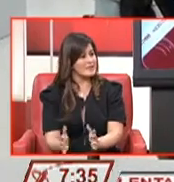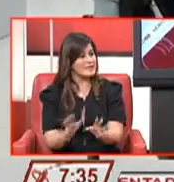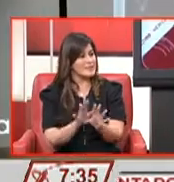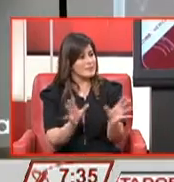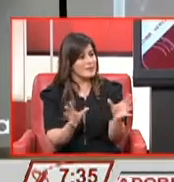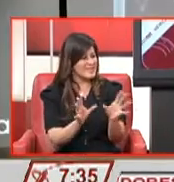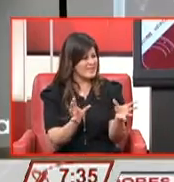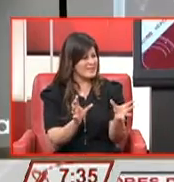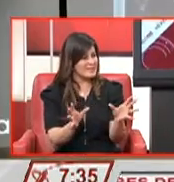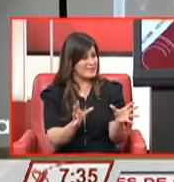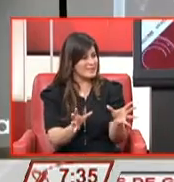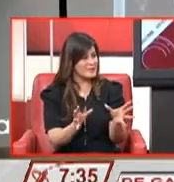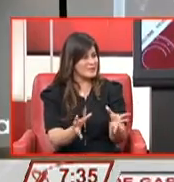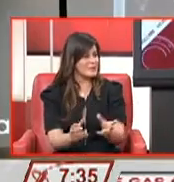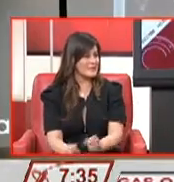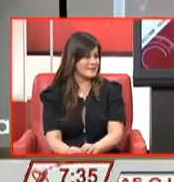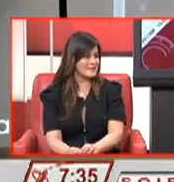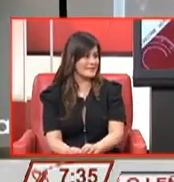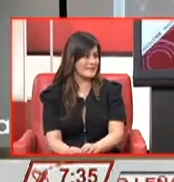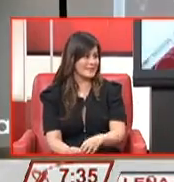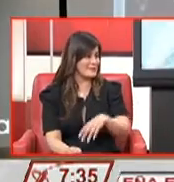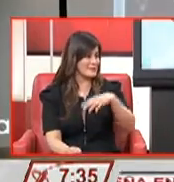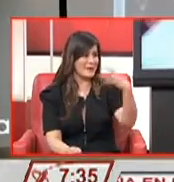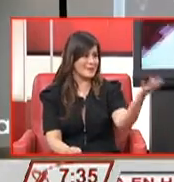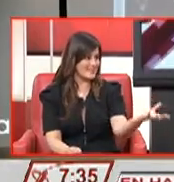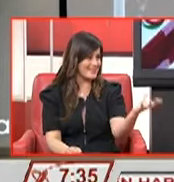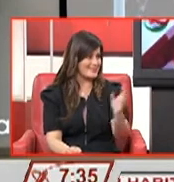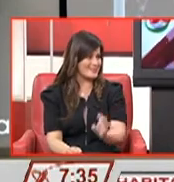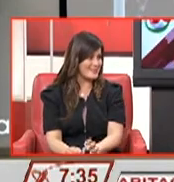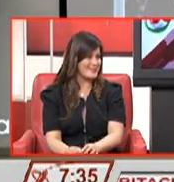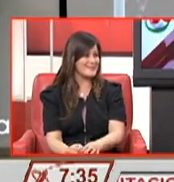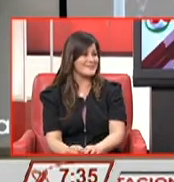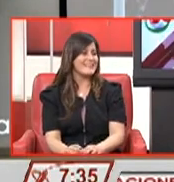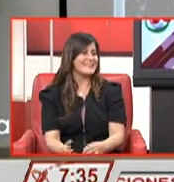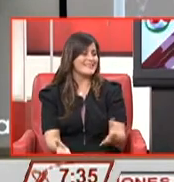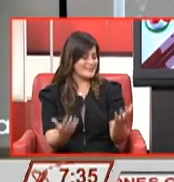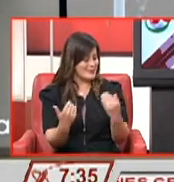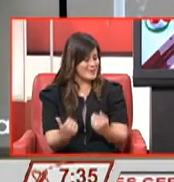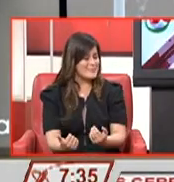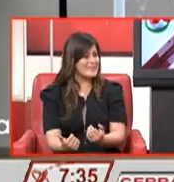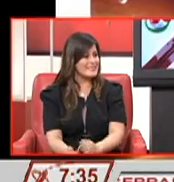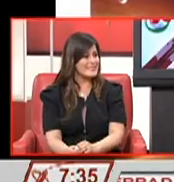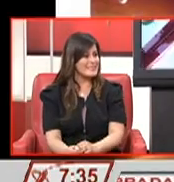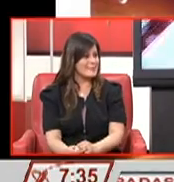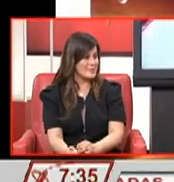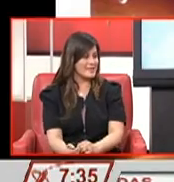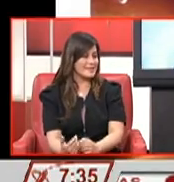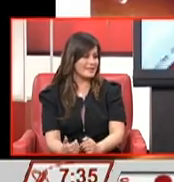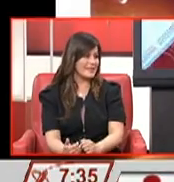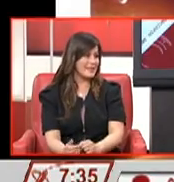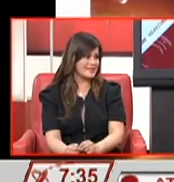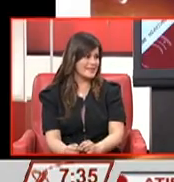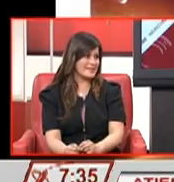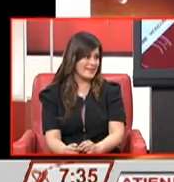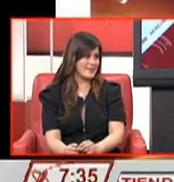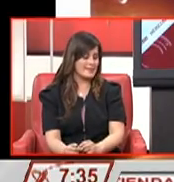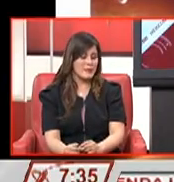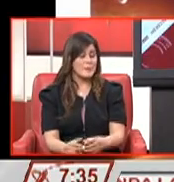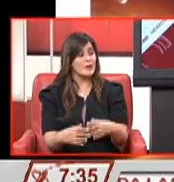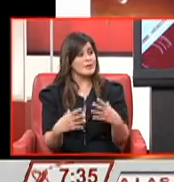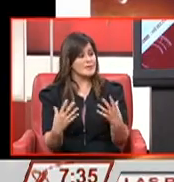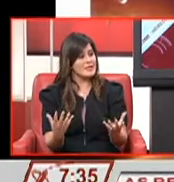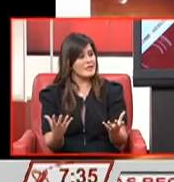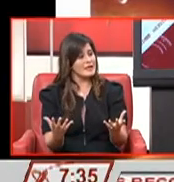estos temas, que se rompan estos estereotipos que existen de que solamente los niños, sino que también las niñas se permitan acercar a estas